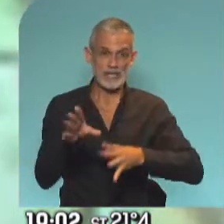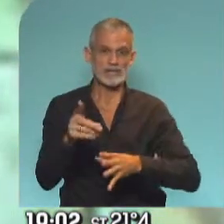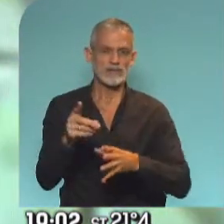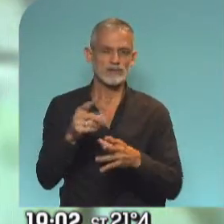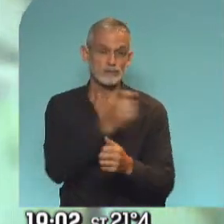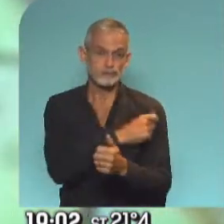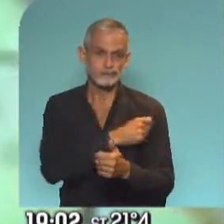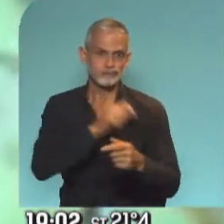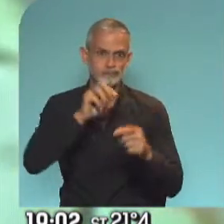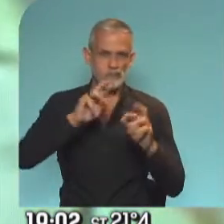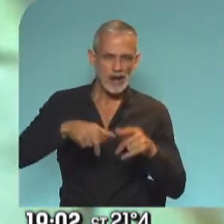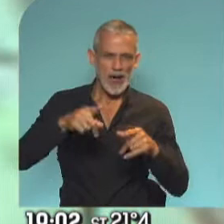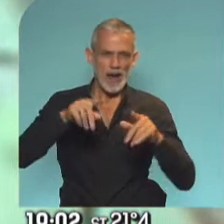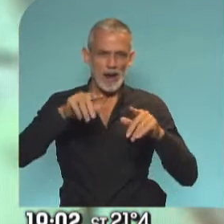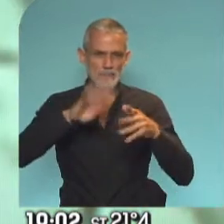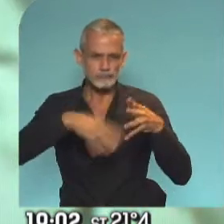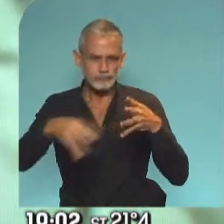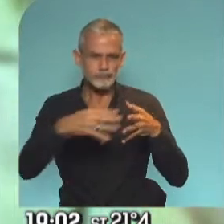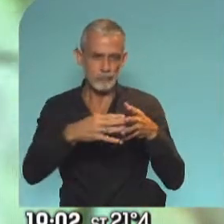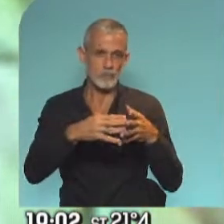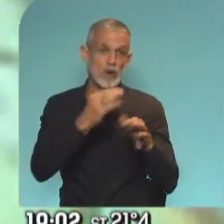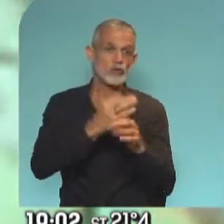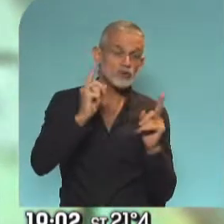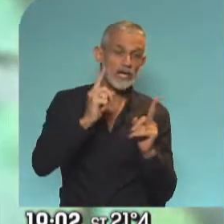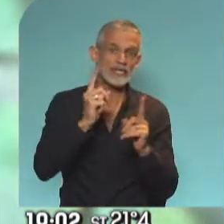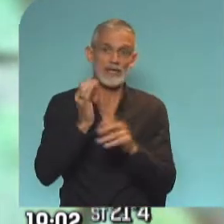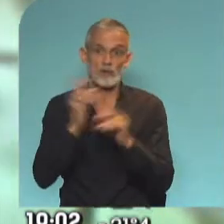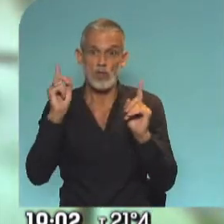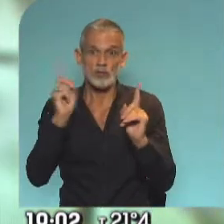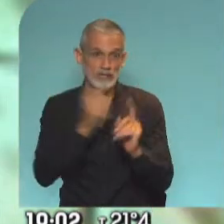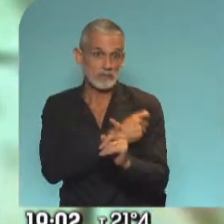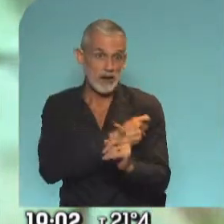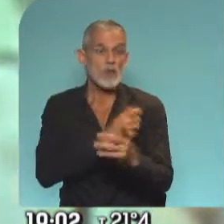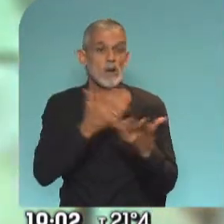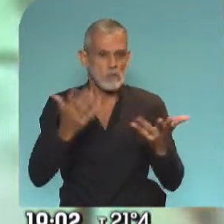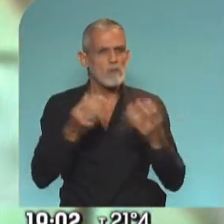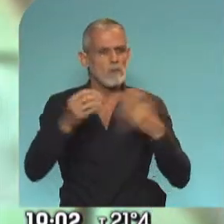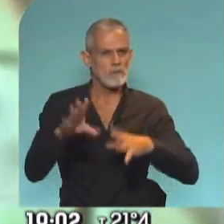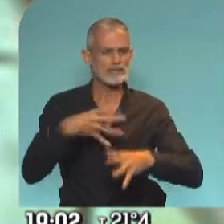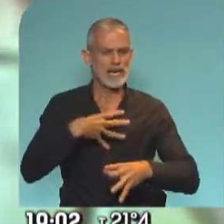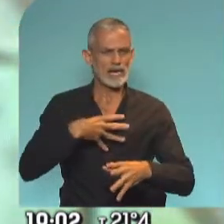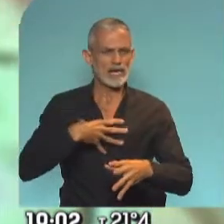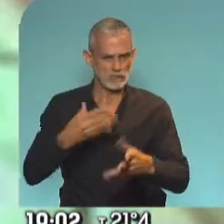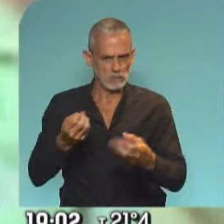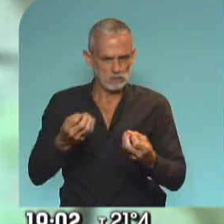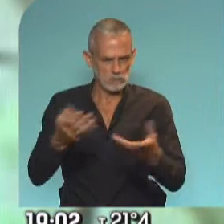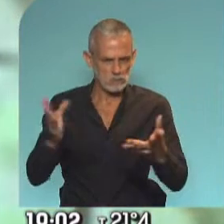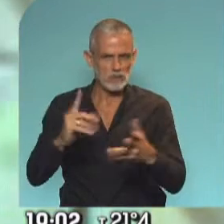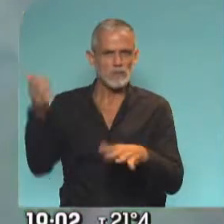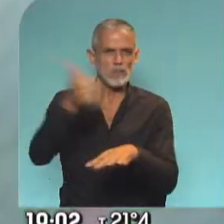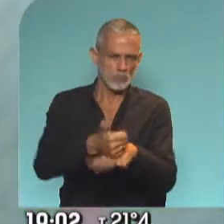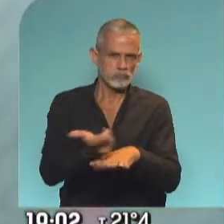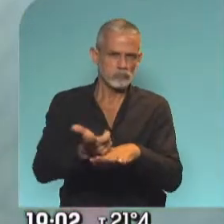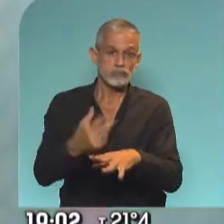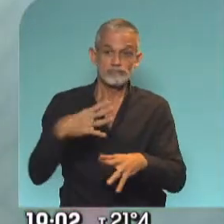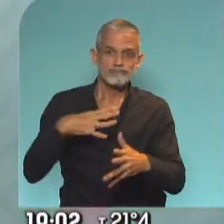de vacunación para el personal docente y no docente, no habrá inconvenientes para el ciclo lectivo y su presencialidad. Claro, todavía